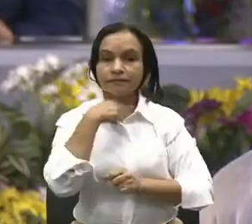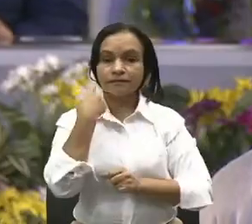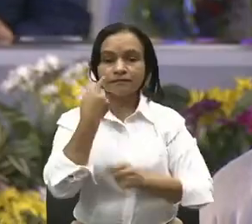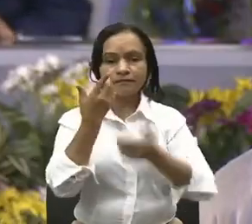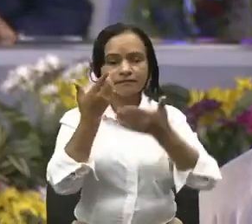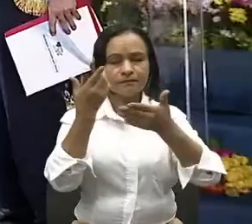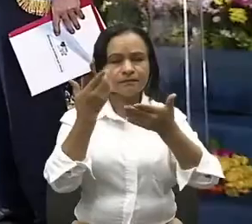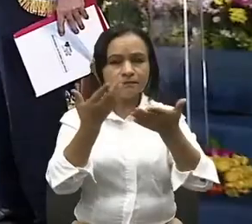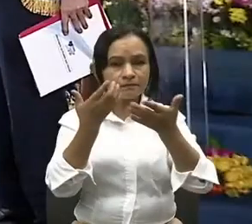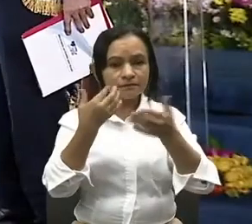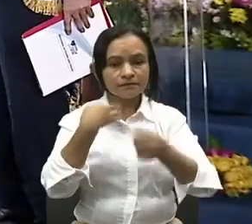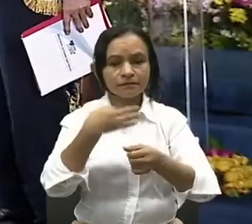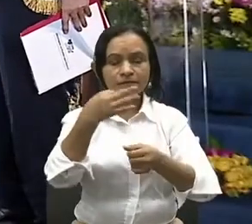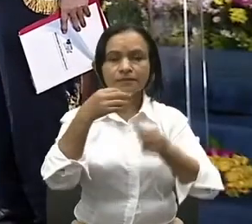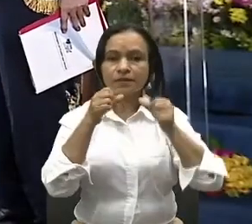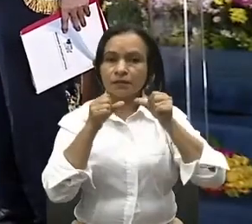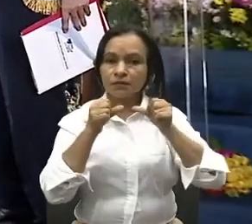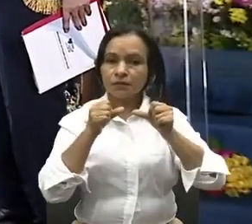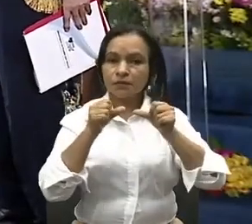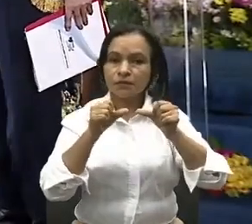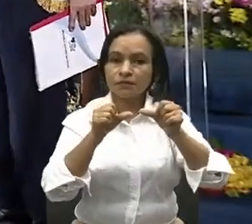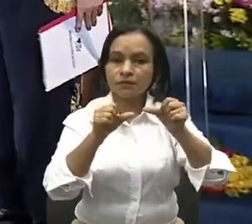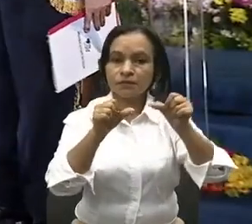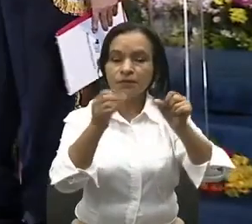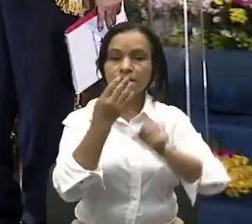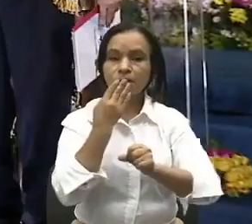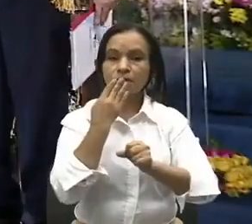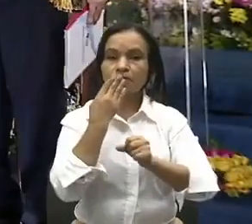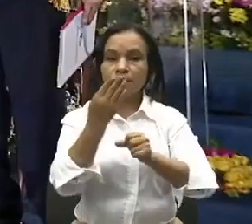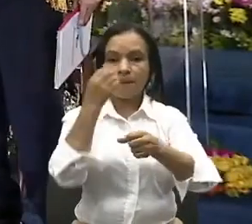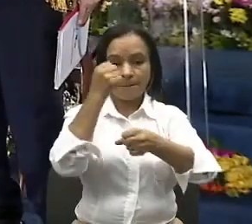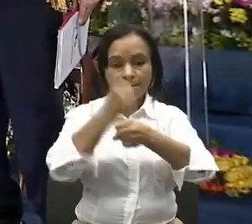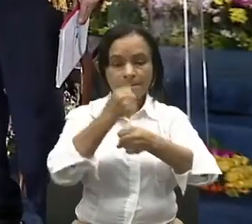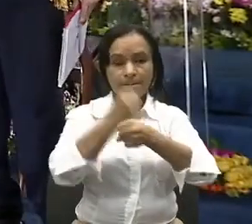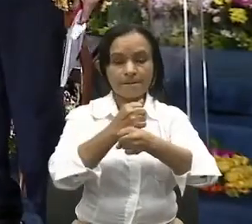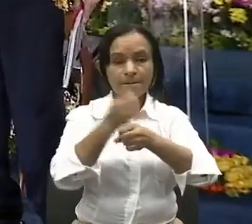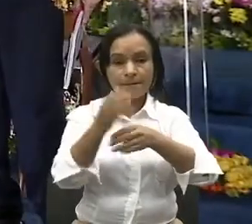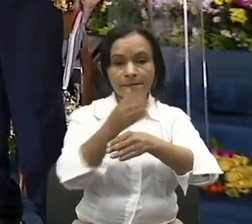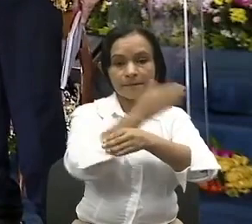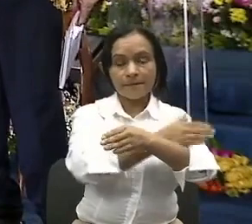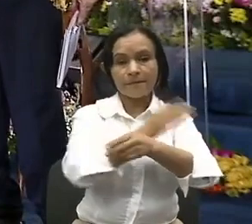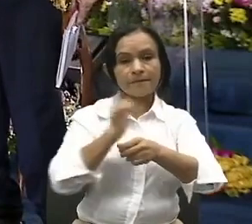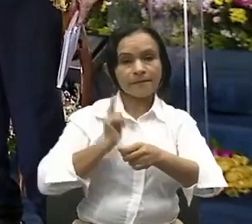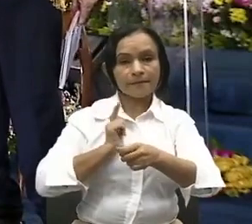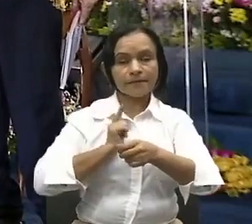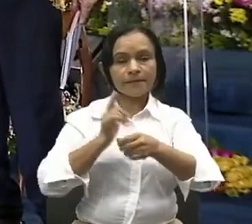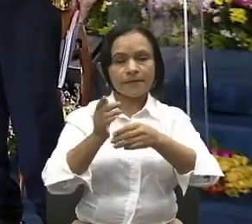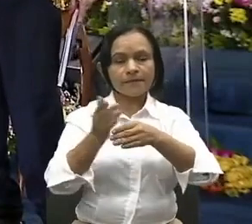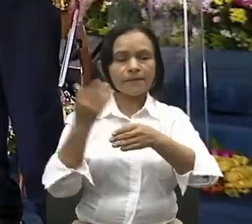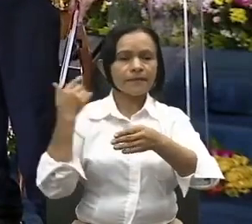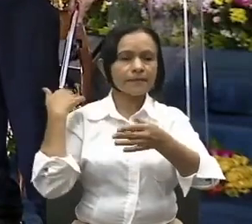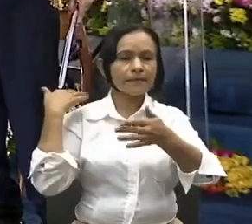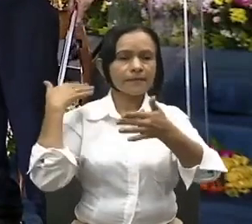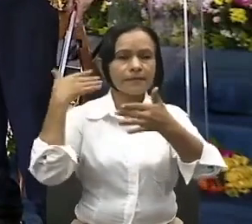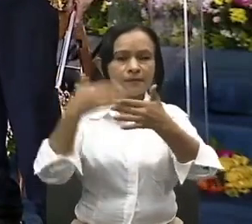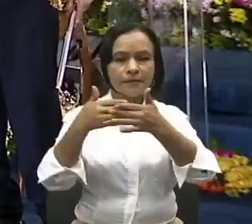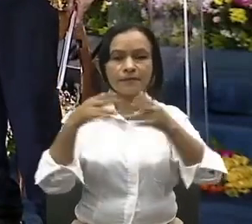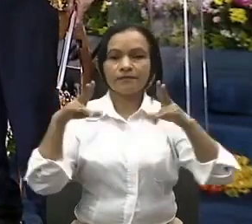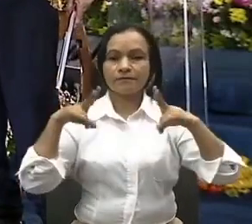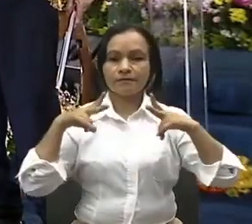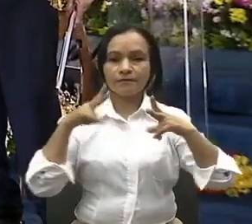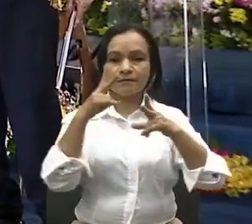meta es darle continuidad a la buena marcha que traíamos hasta abril del